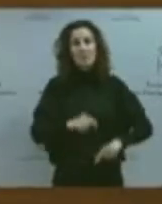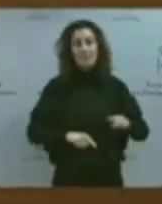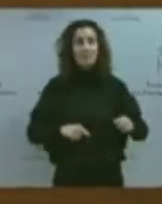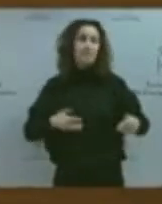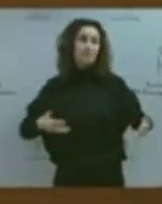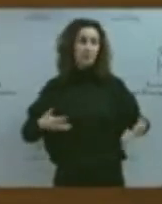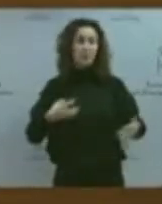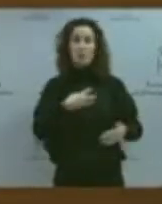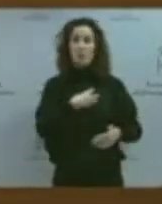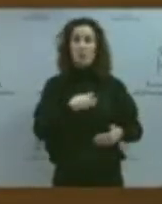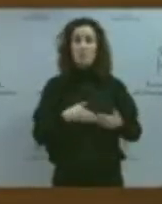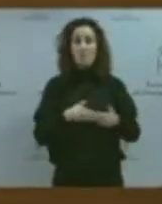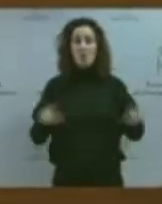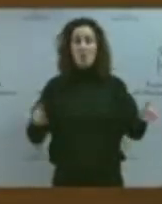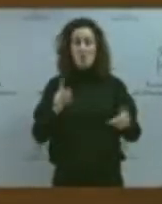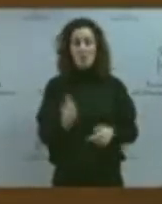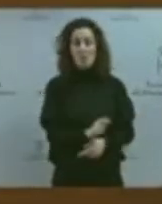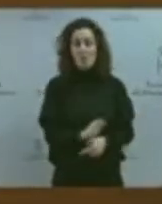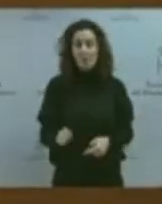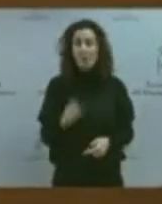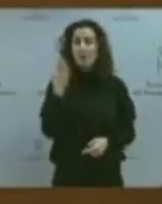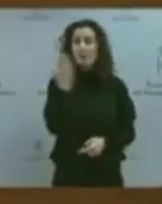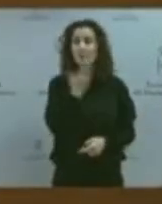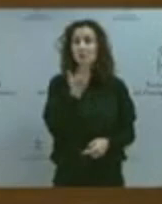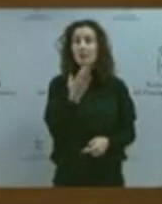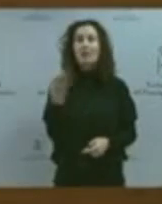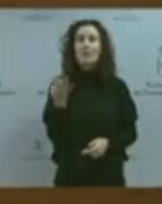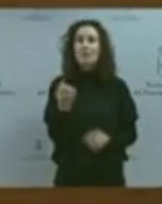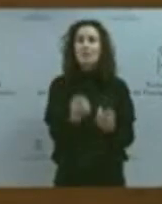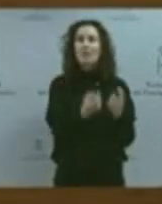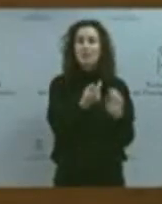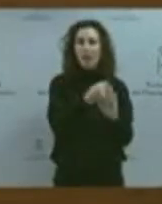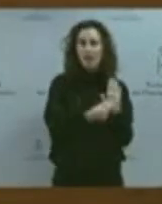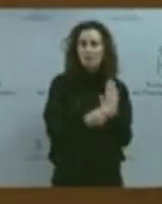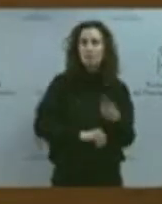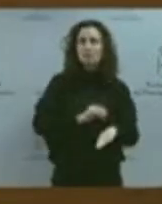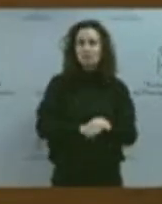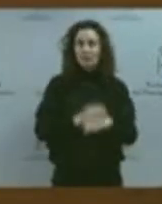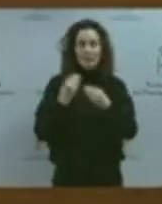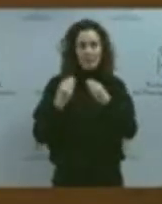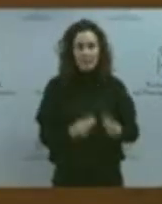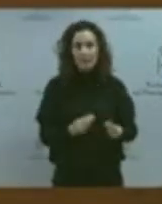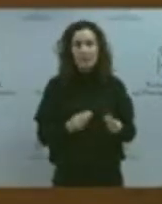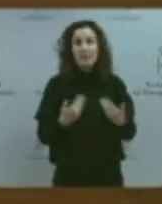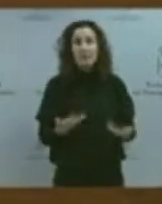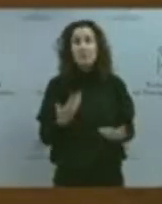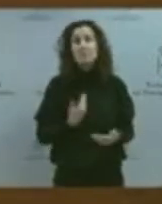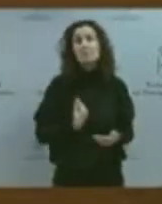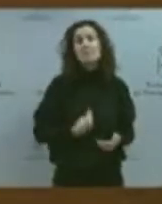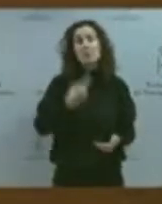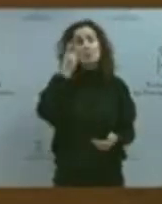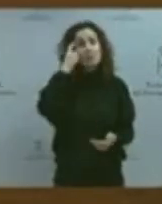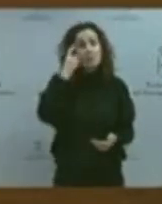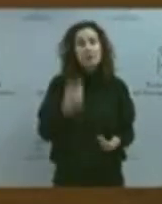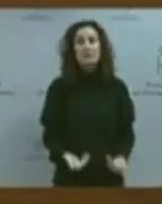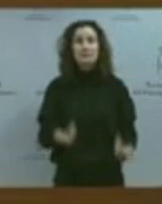escuela tendrá que ser abierta con los requisitos que estén establecidos. Ahora, esto que sepa que nos corresponde la supervisión y el ayuntamiento